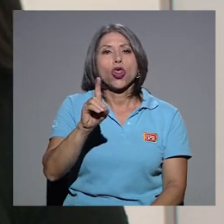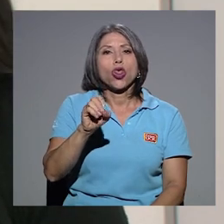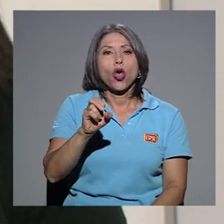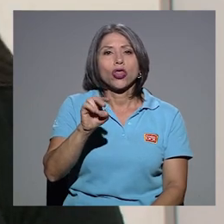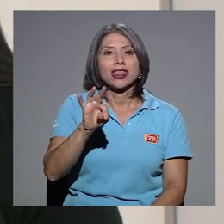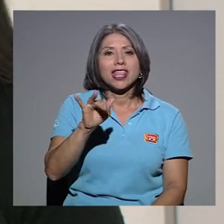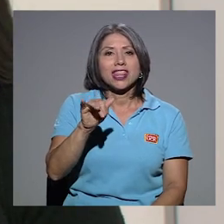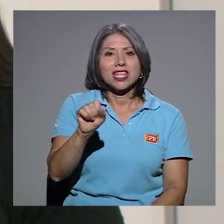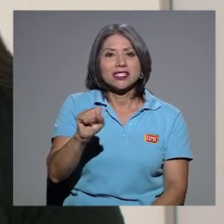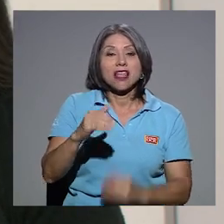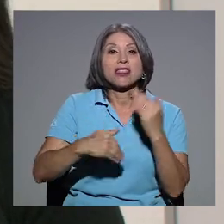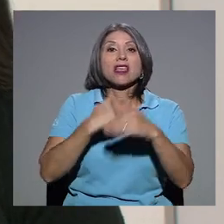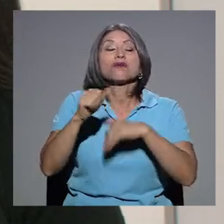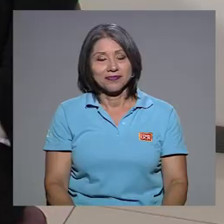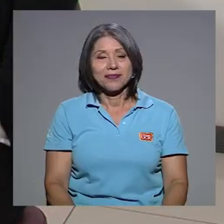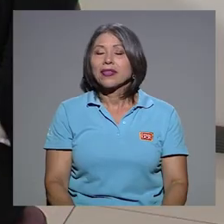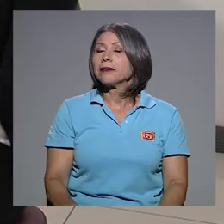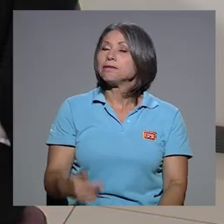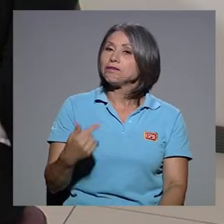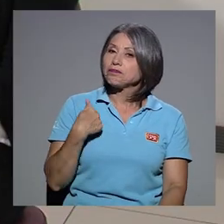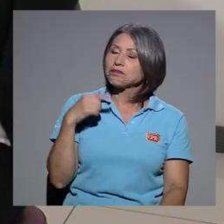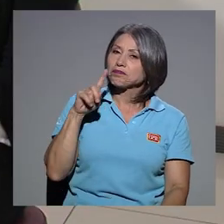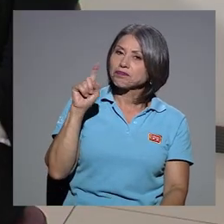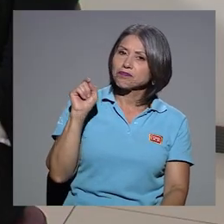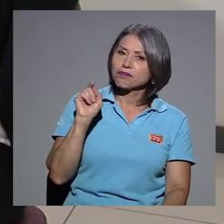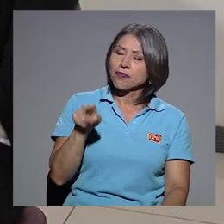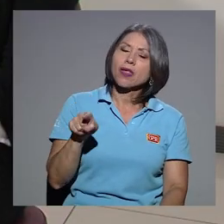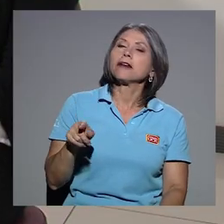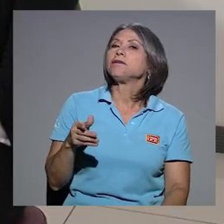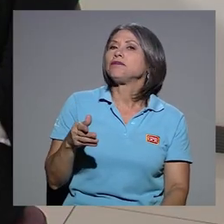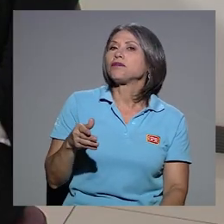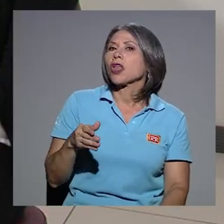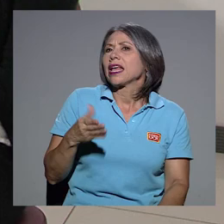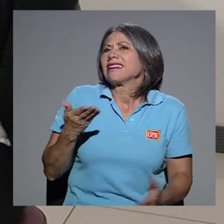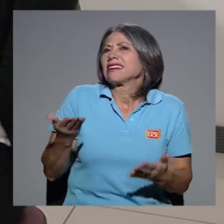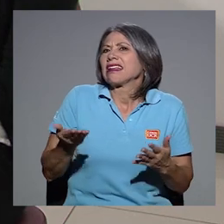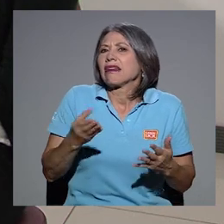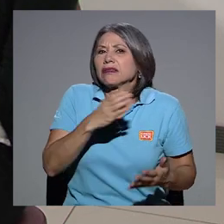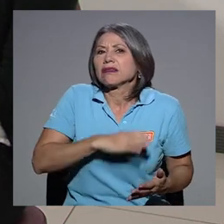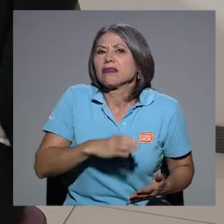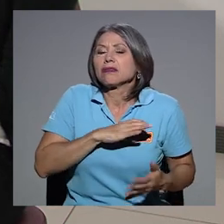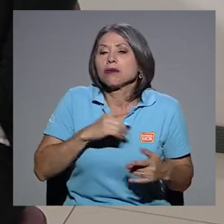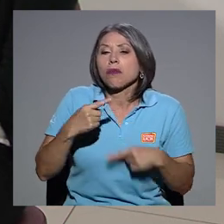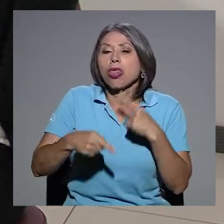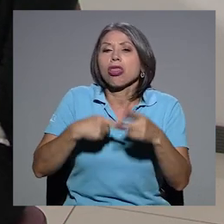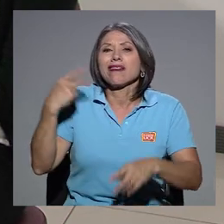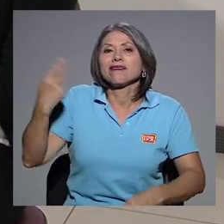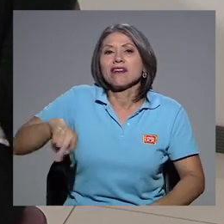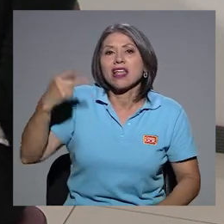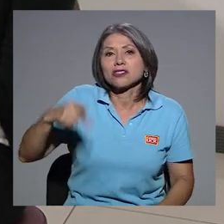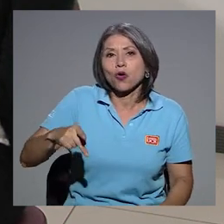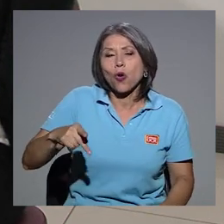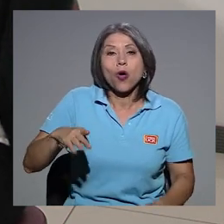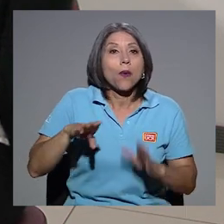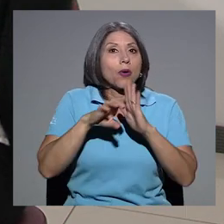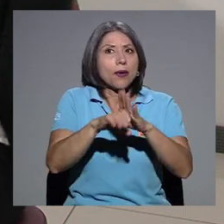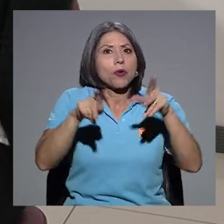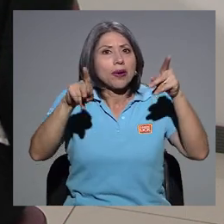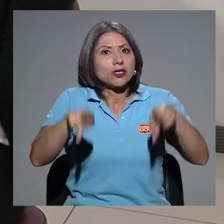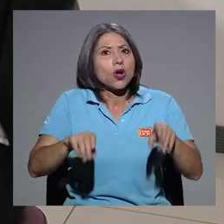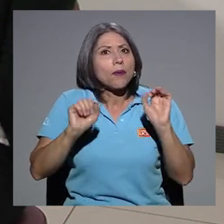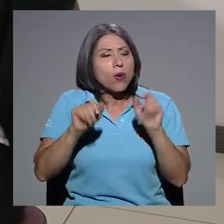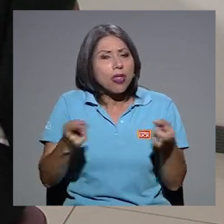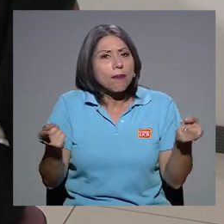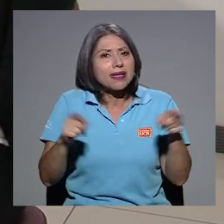tiempo, los dientes eventualmente se caen. Le iba a preguntar también por factores de riesgo, digamos, ¿qué factores pueden hacer una persona más propensa